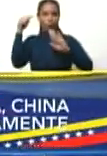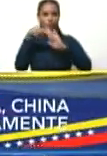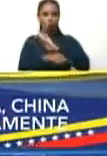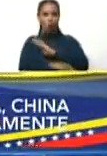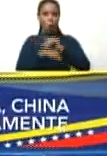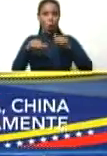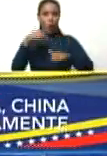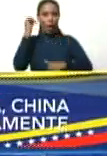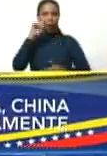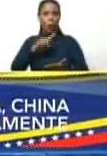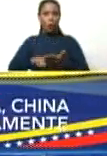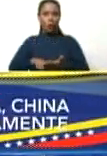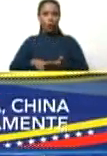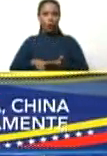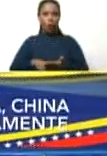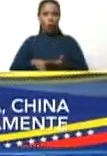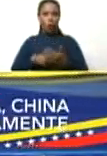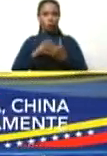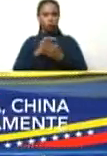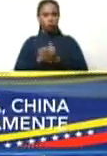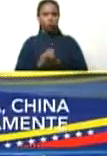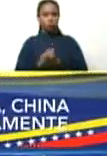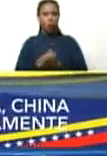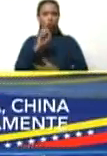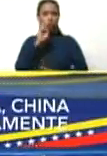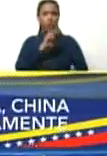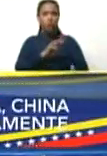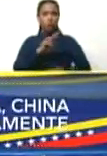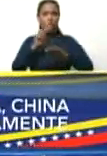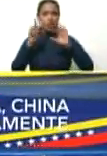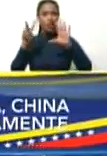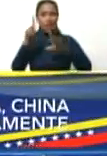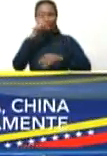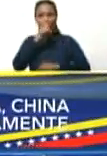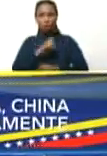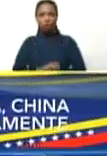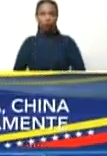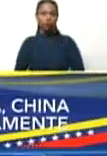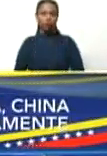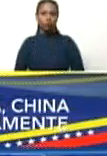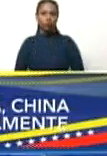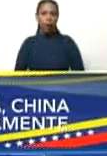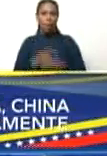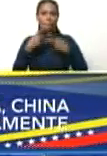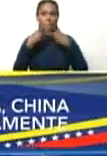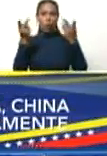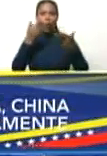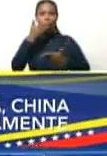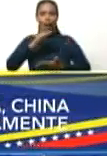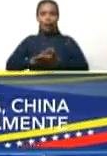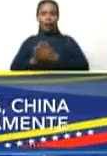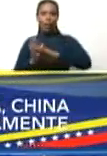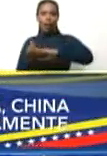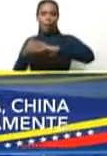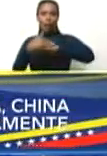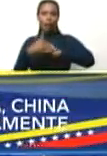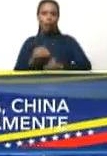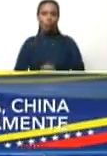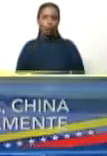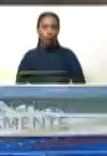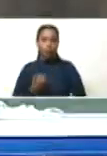Hoy se están cumpliendo, compatriotas, 207 años que se publicó la Carta de Jamaica